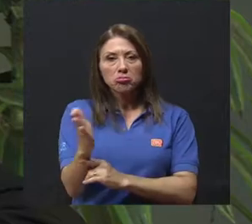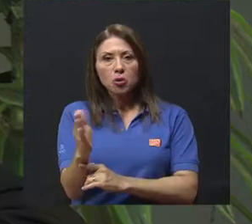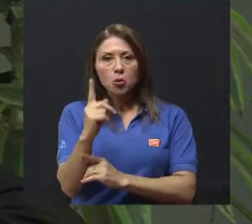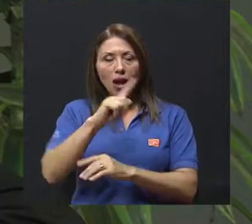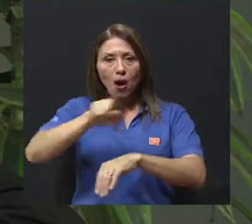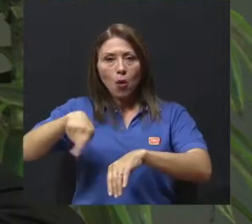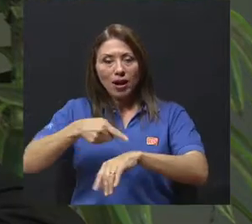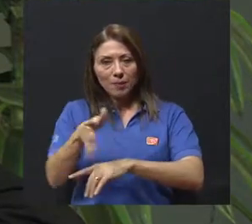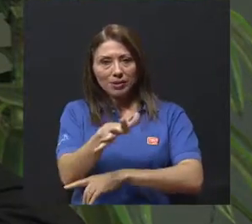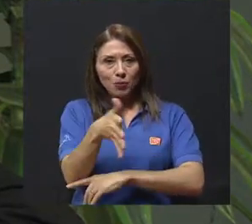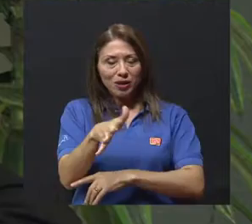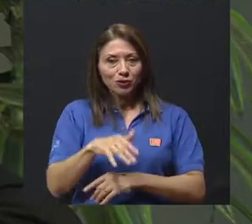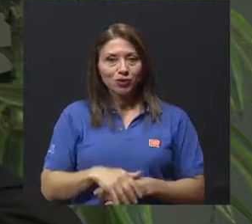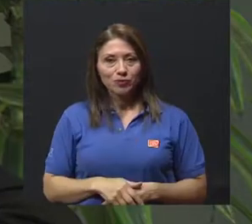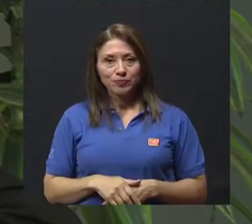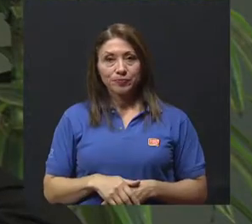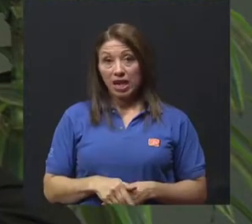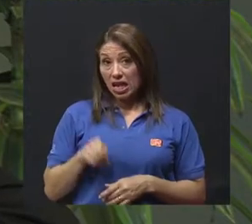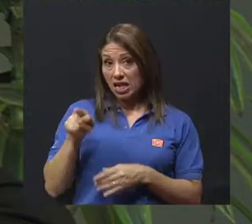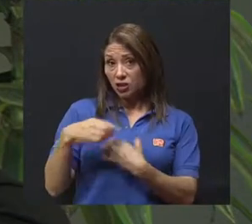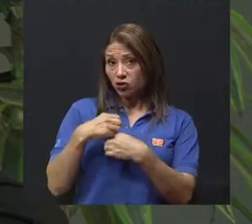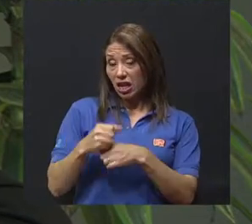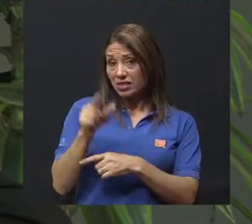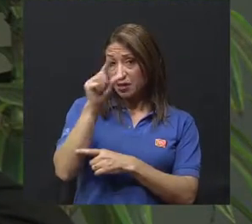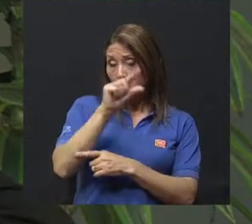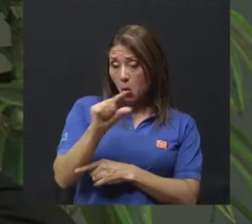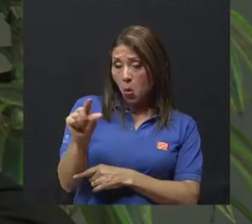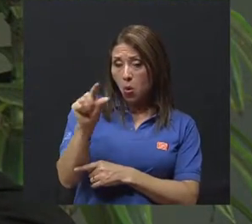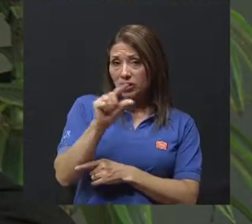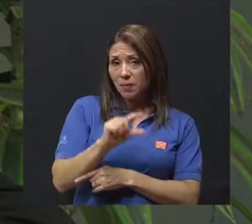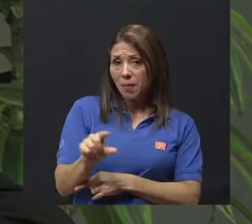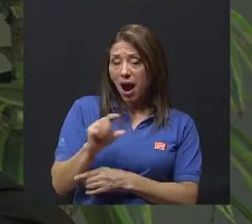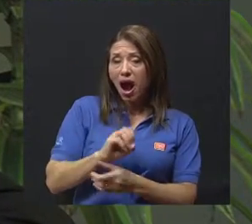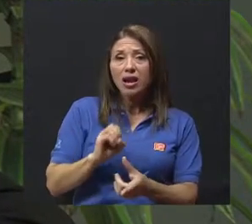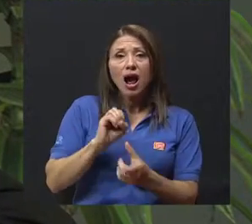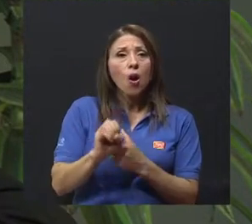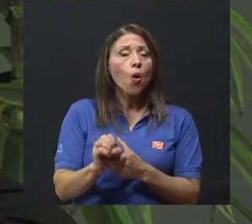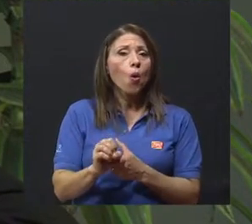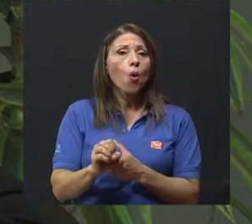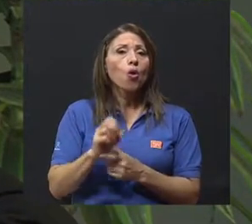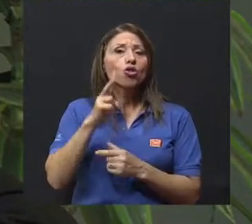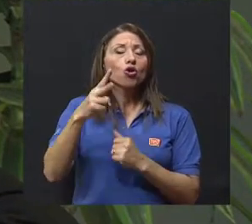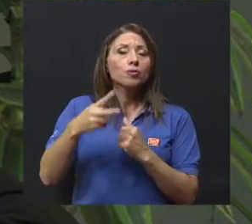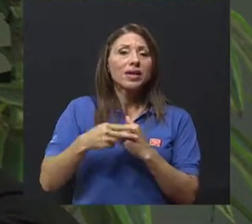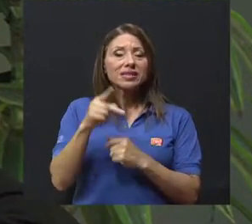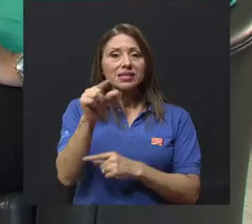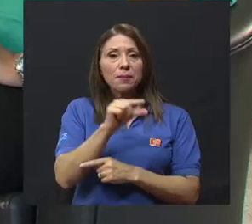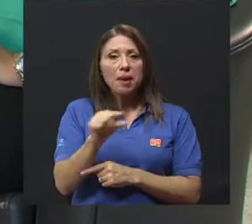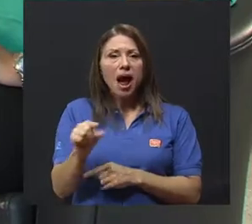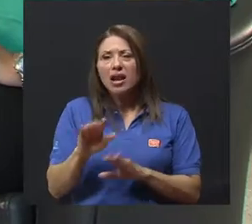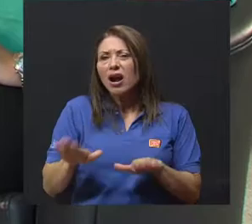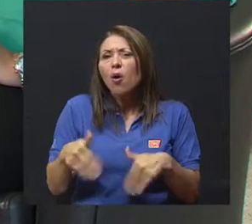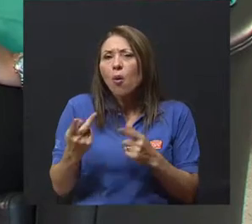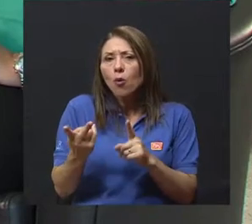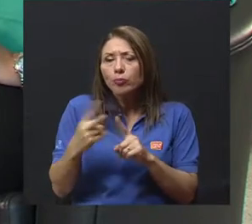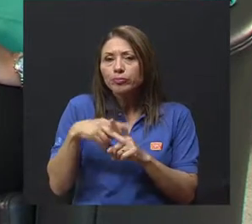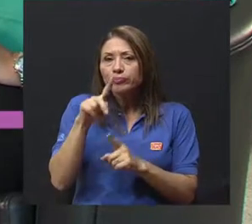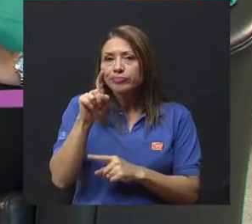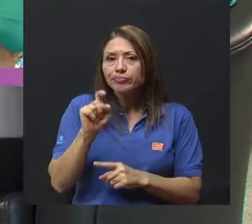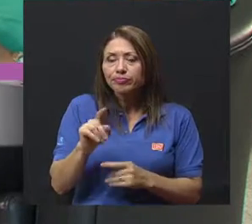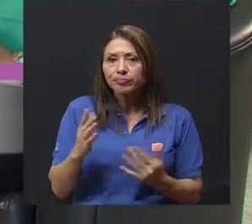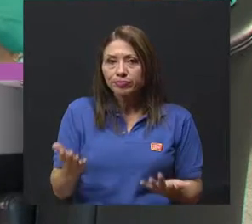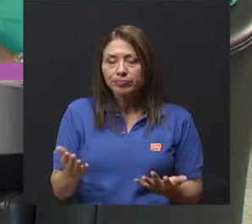y eso se hace de manera semanal se hace dos veces por semana como se aplica depende